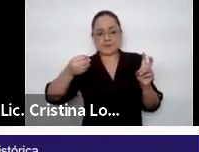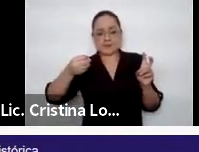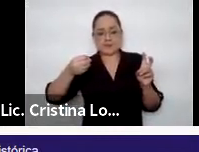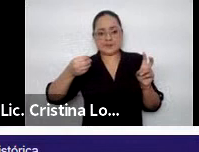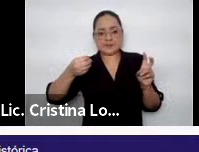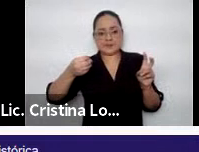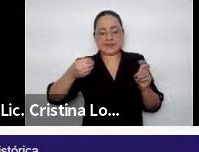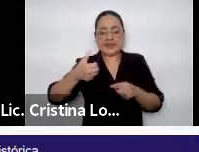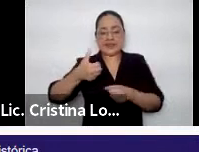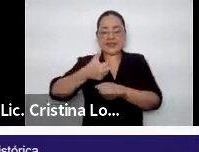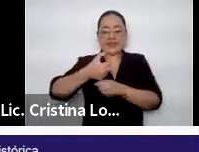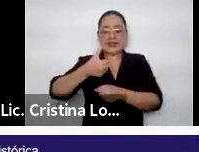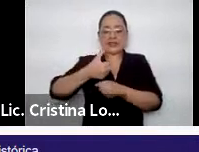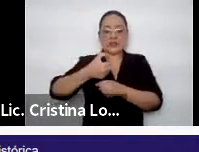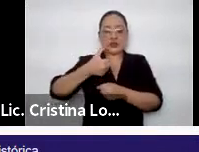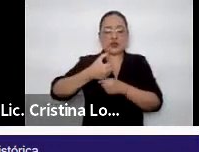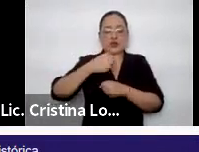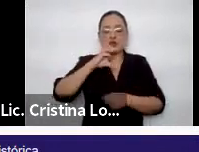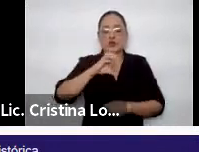sexto circuito.